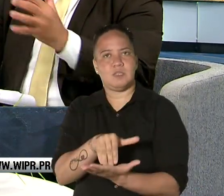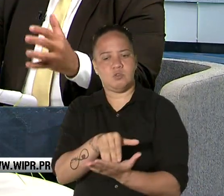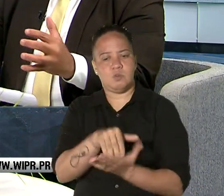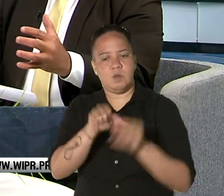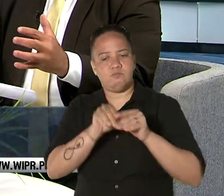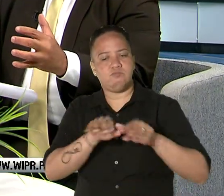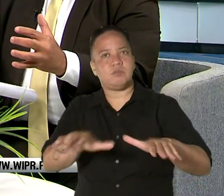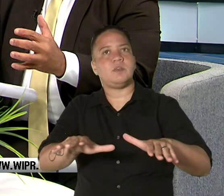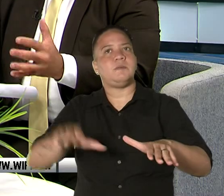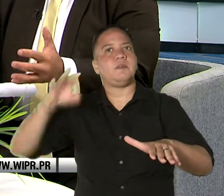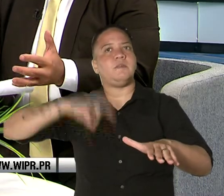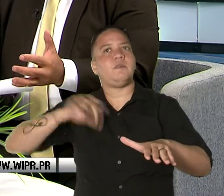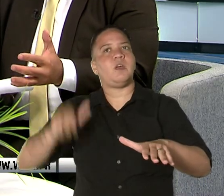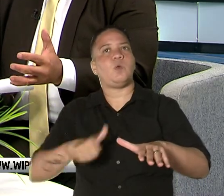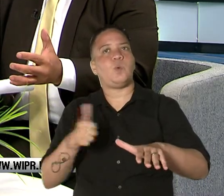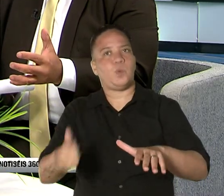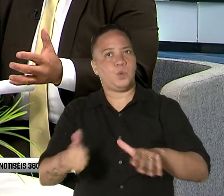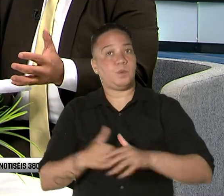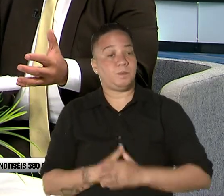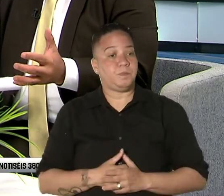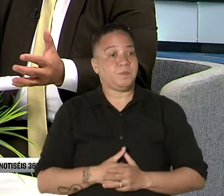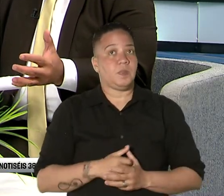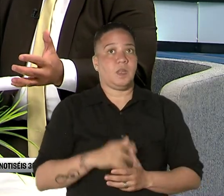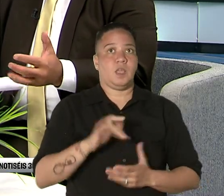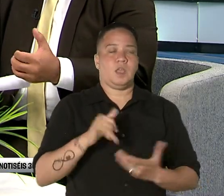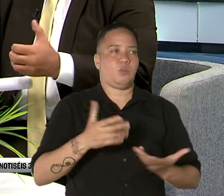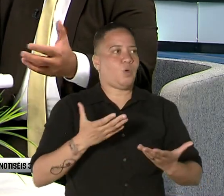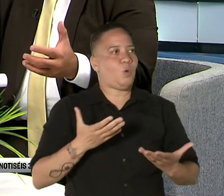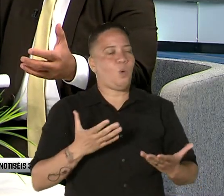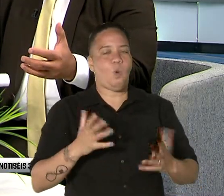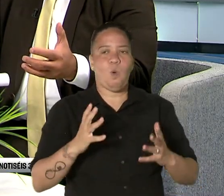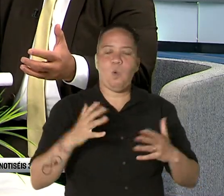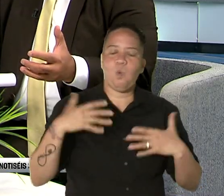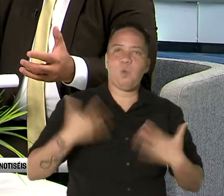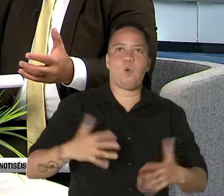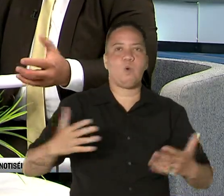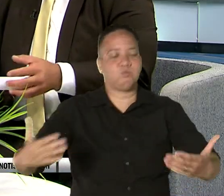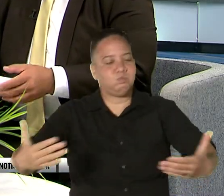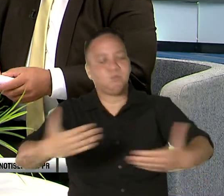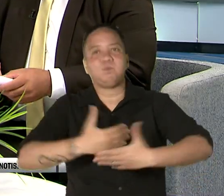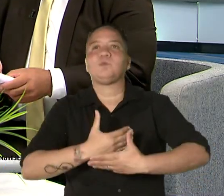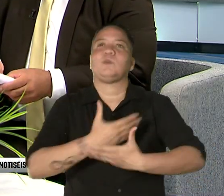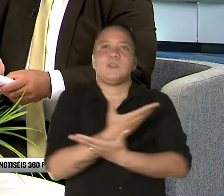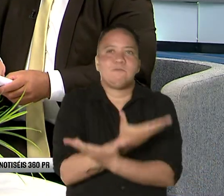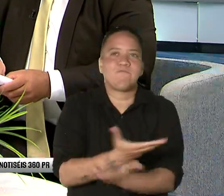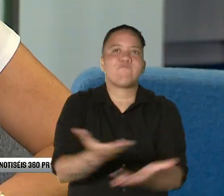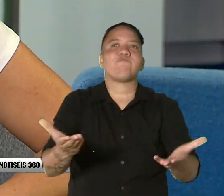beneficiar a otros esto es con manos abiertas se recibe con brazos desprendidos